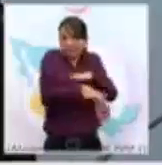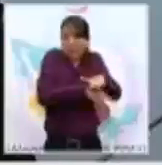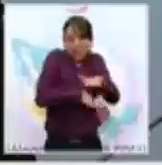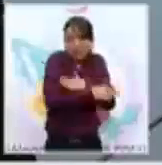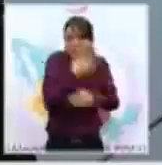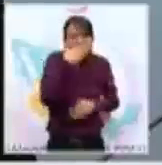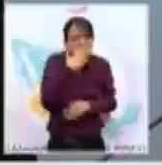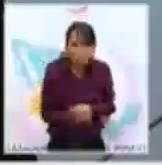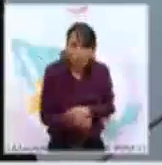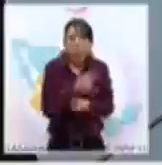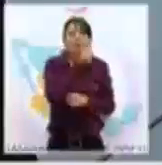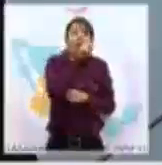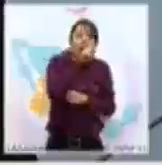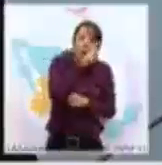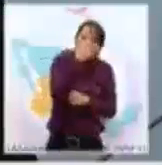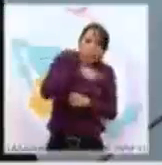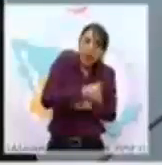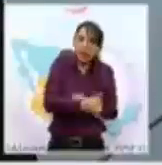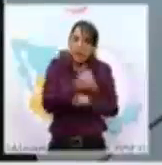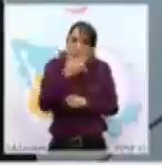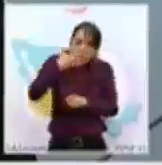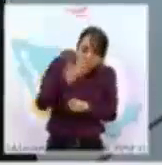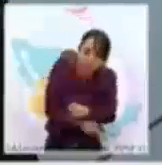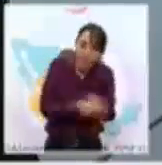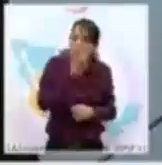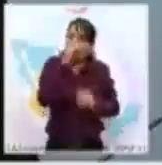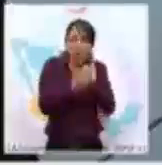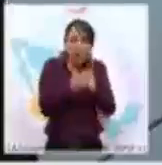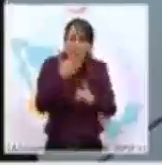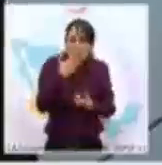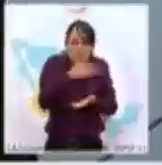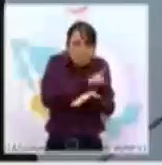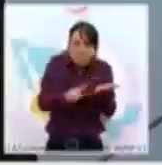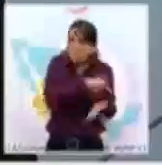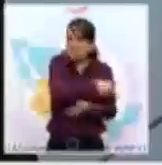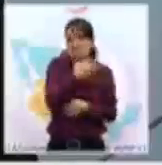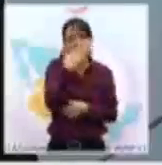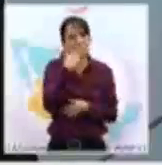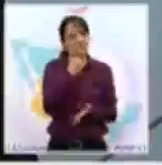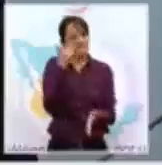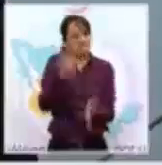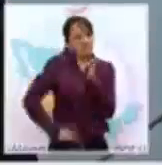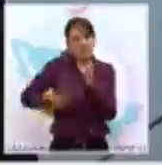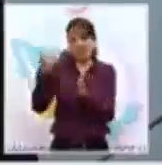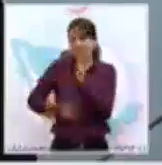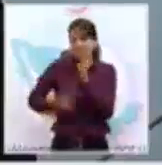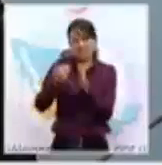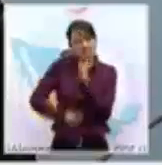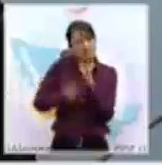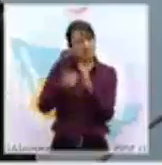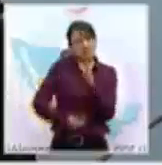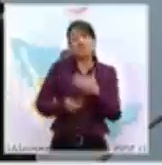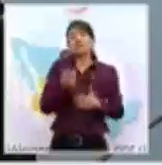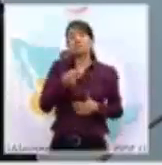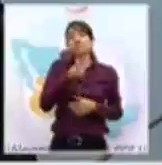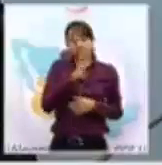Tenemos un problema en qué sentido. La escuela es el primer lugar de contacto para los niños con lo público.